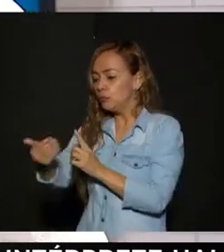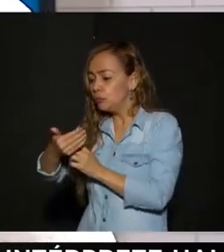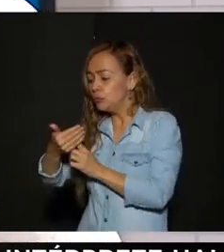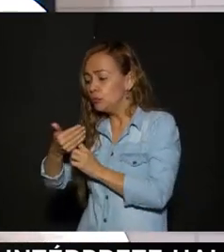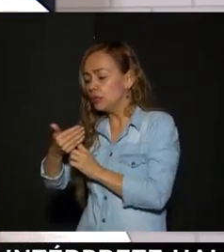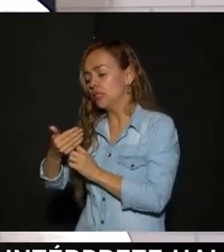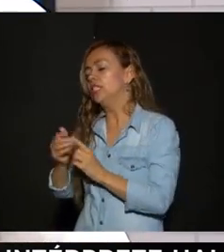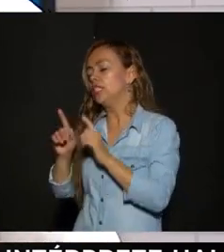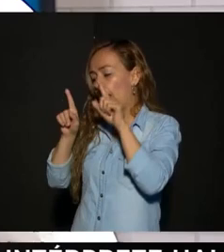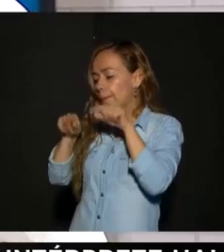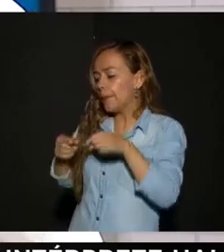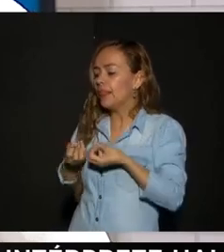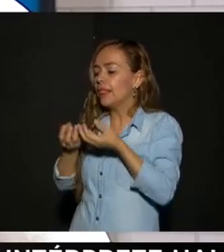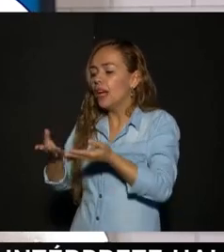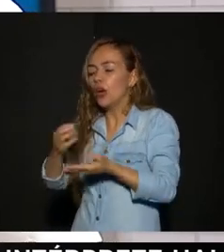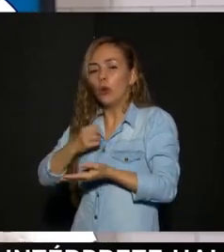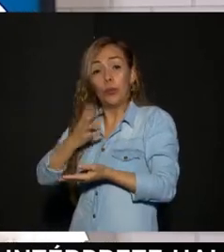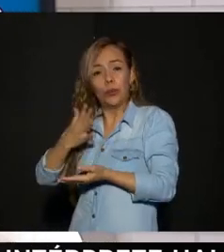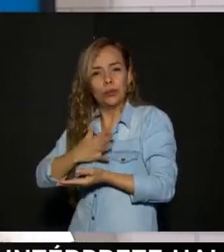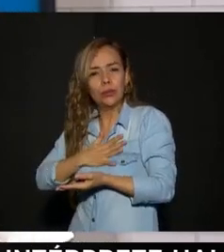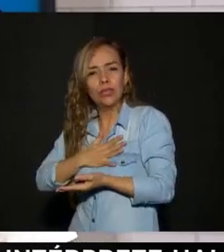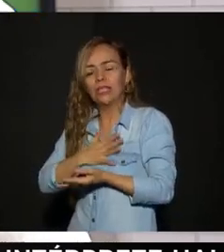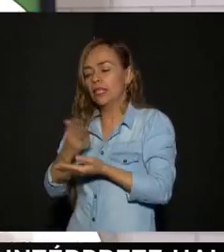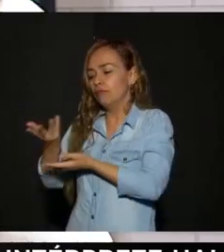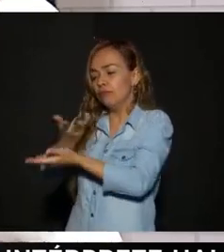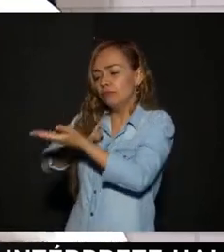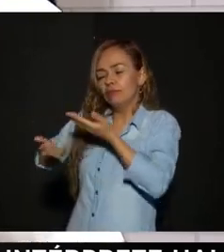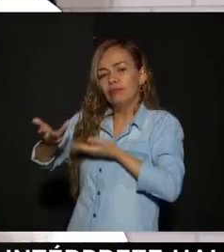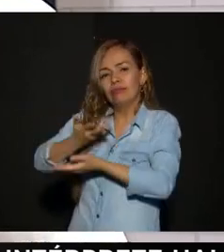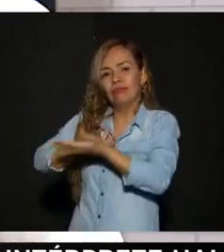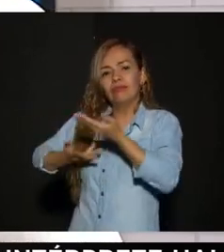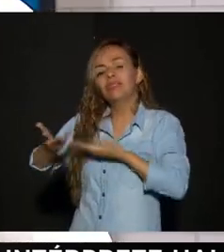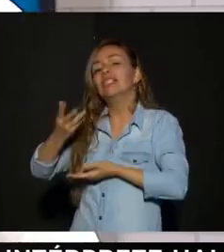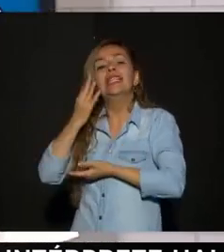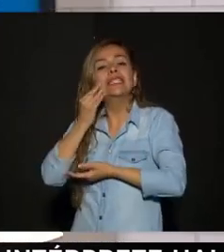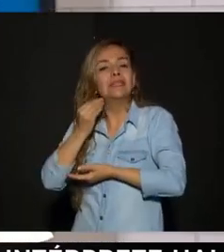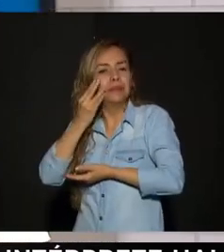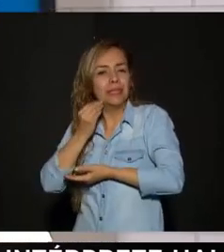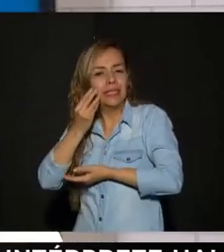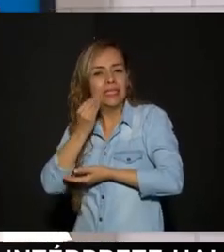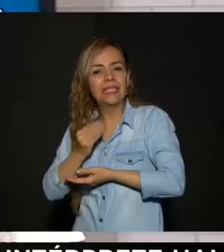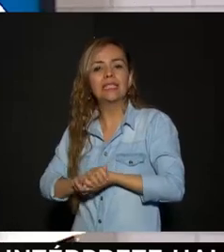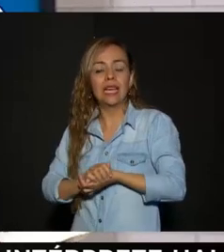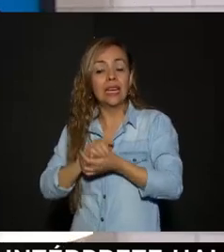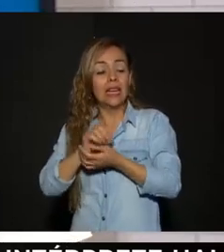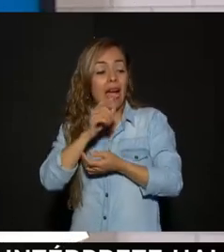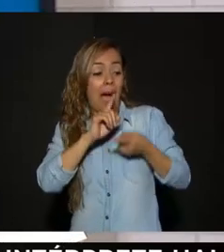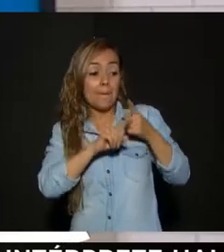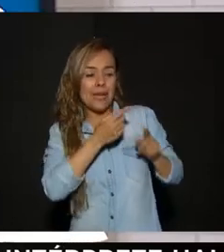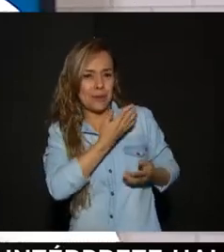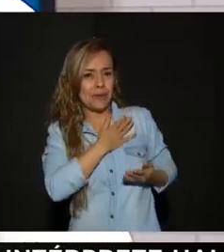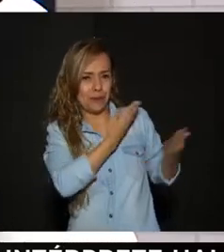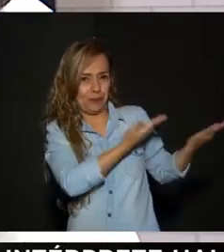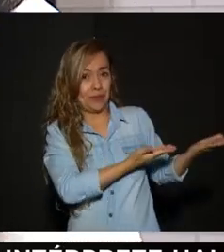como padre de familia de compartir, de vivir todas esas experiencias. Andrés lo dijo ahora y es muy importante, de lo más